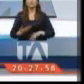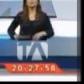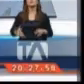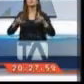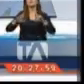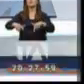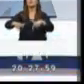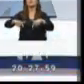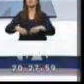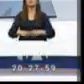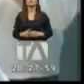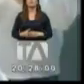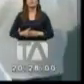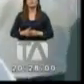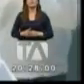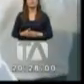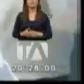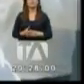de la República.